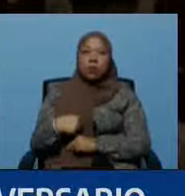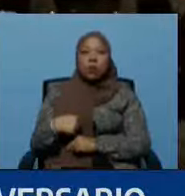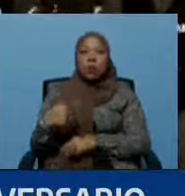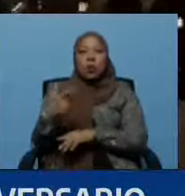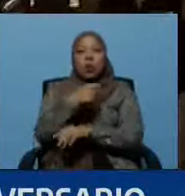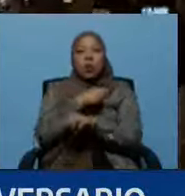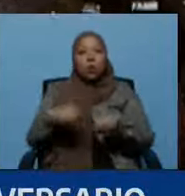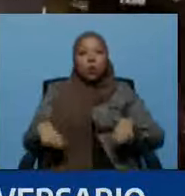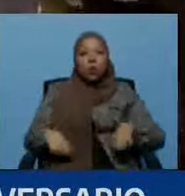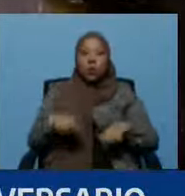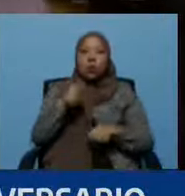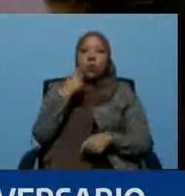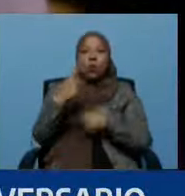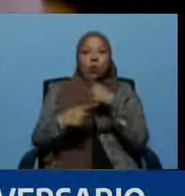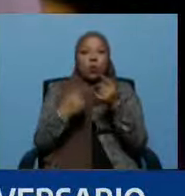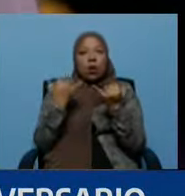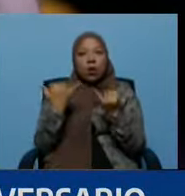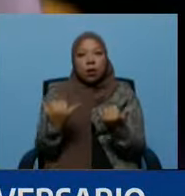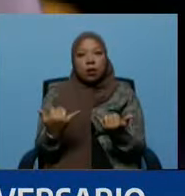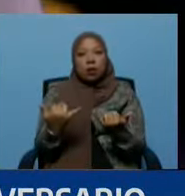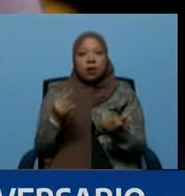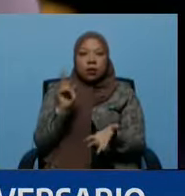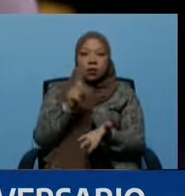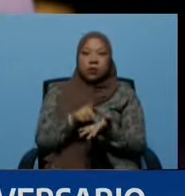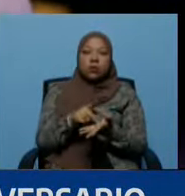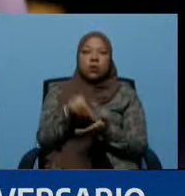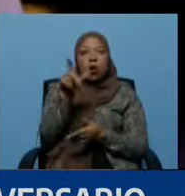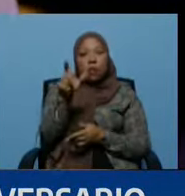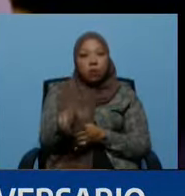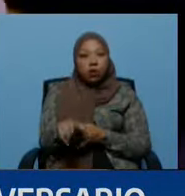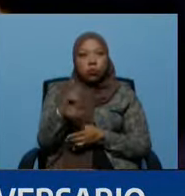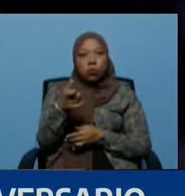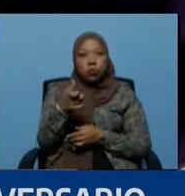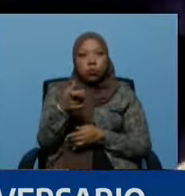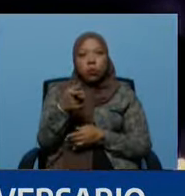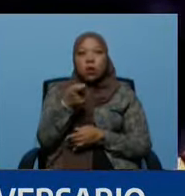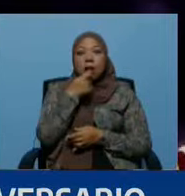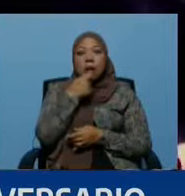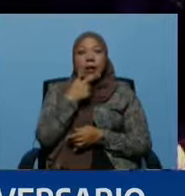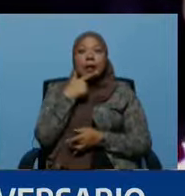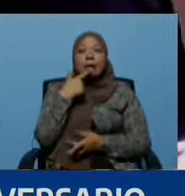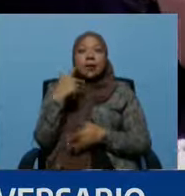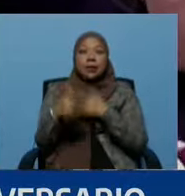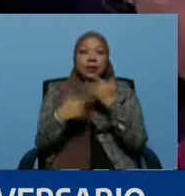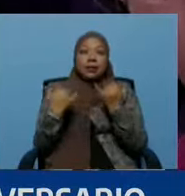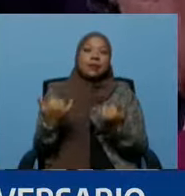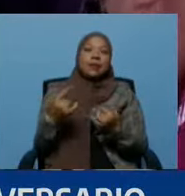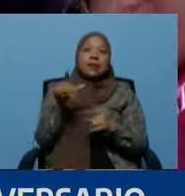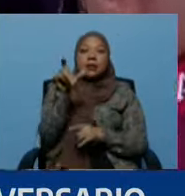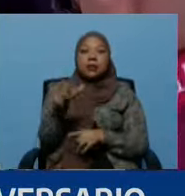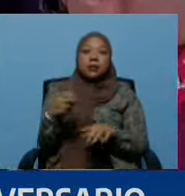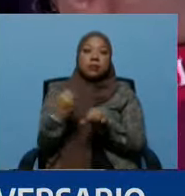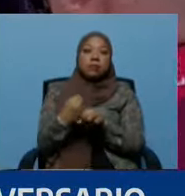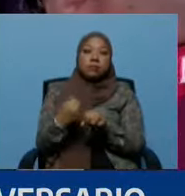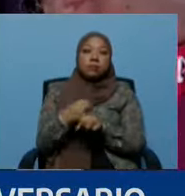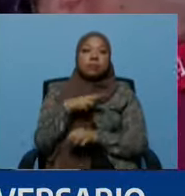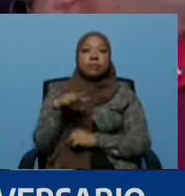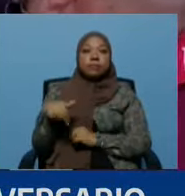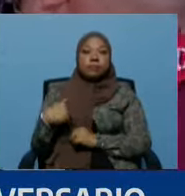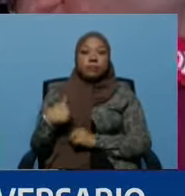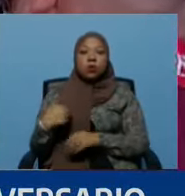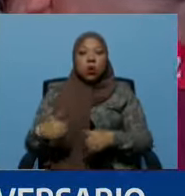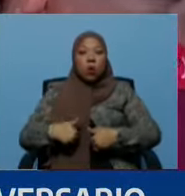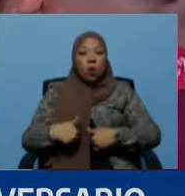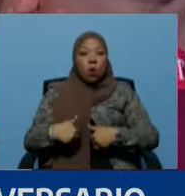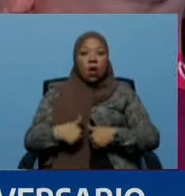Nacional Bolivariana. Bien lo decía este alférez, es una imagen a su semejanza, que da fe del